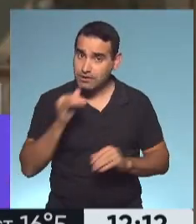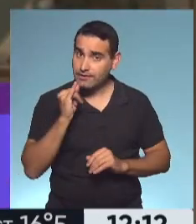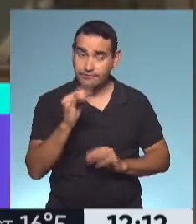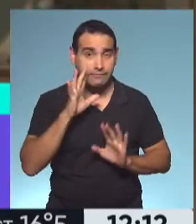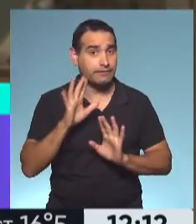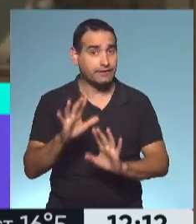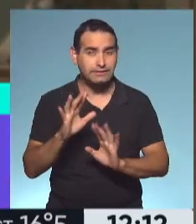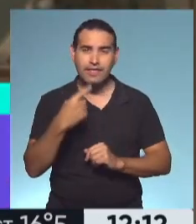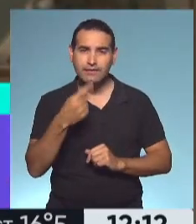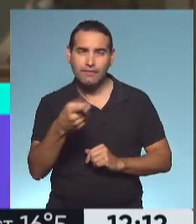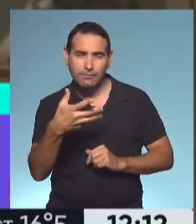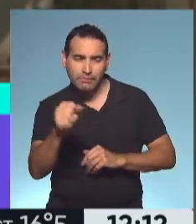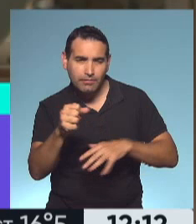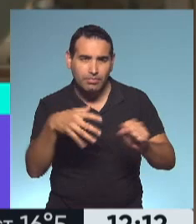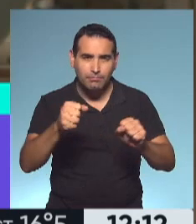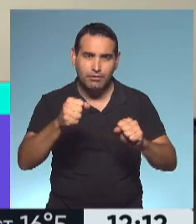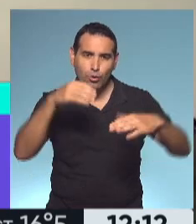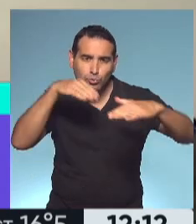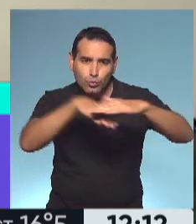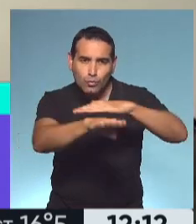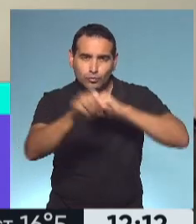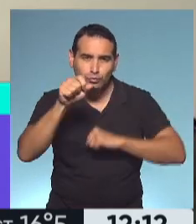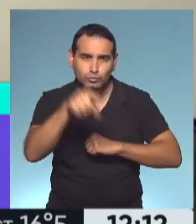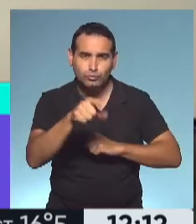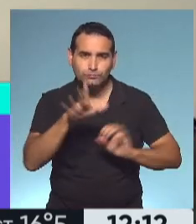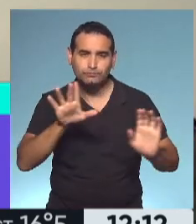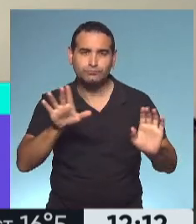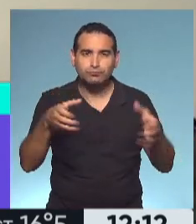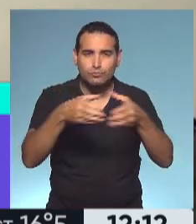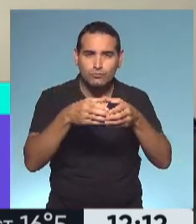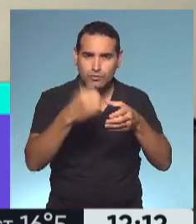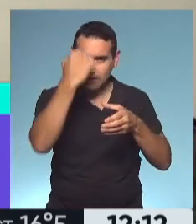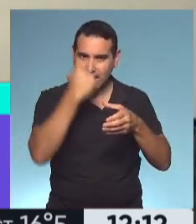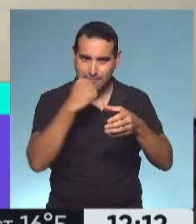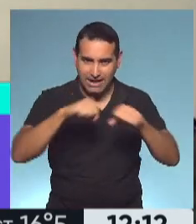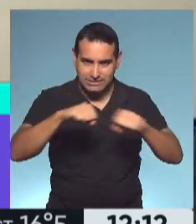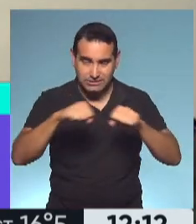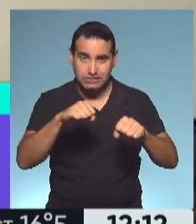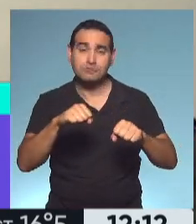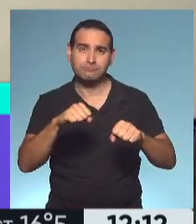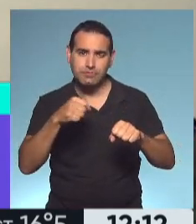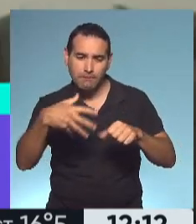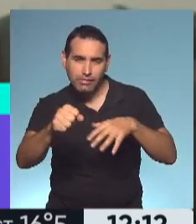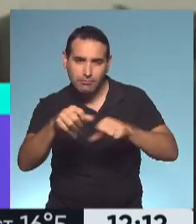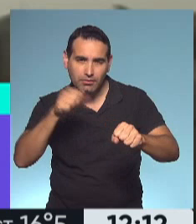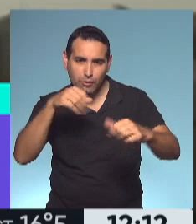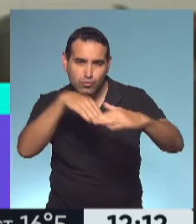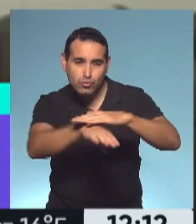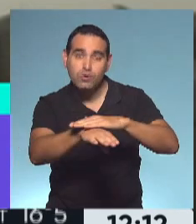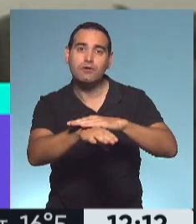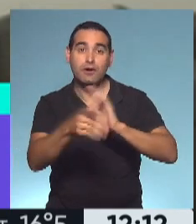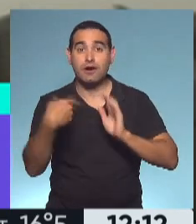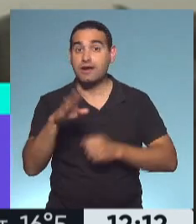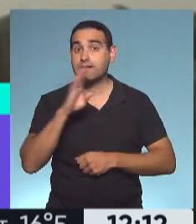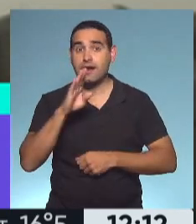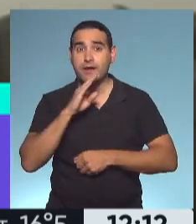están identificando túneles que estarían utilizando los terroristas del grupo Hamas. En este contexto, Israel